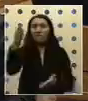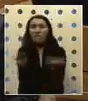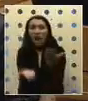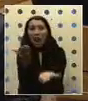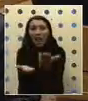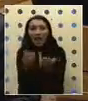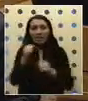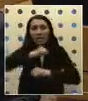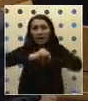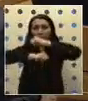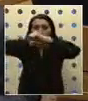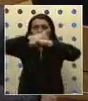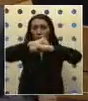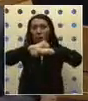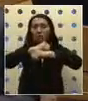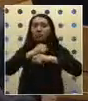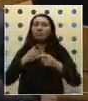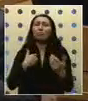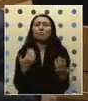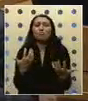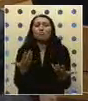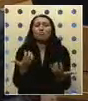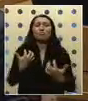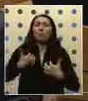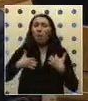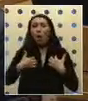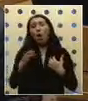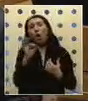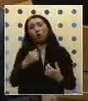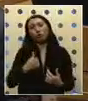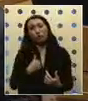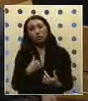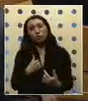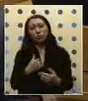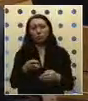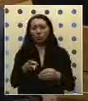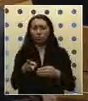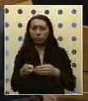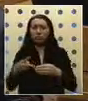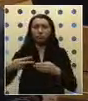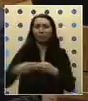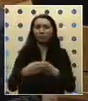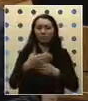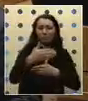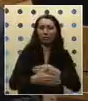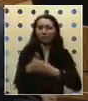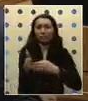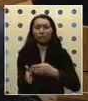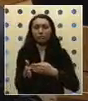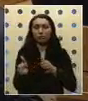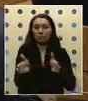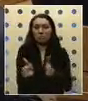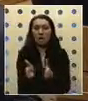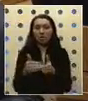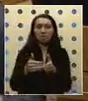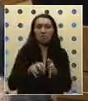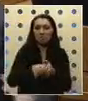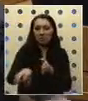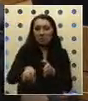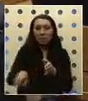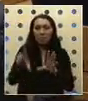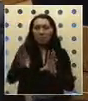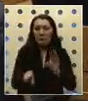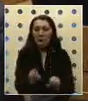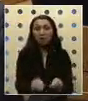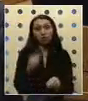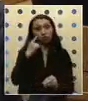estructural. Nos molesta, o al menos a mí, el recorte que hay en tanta repartición y reducirla a casi nada. Cuando yo veo